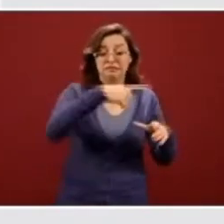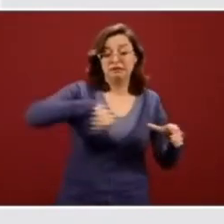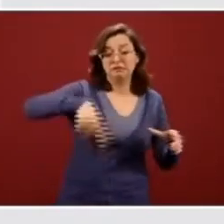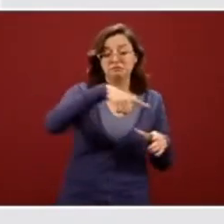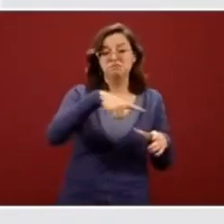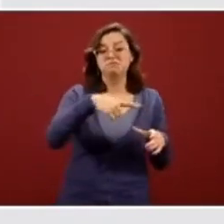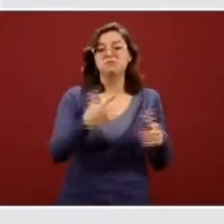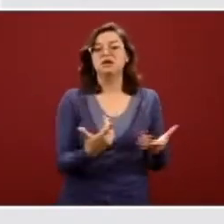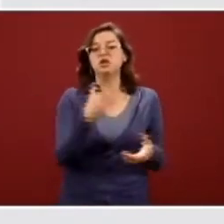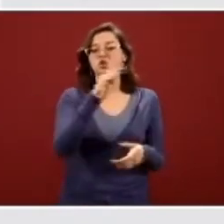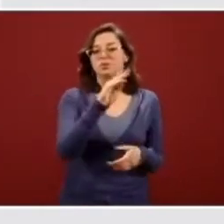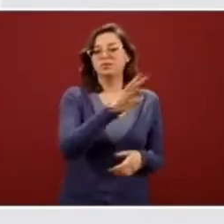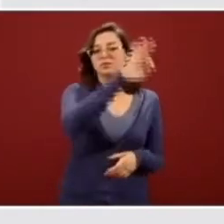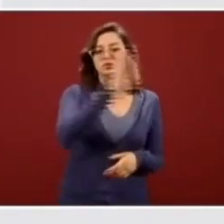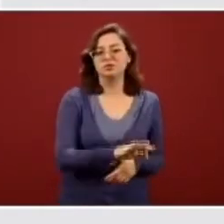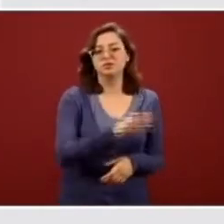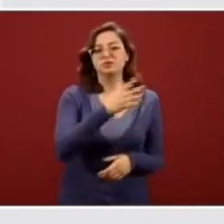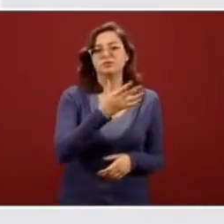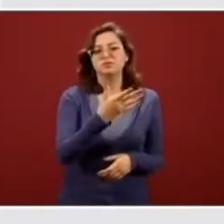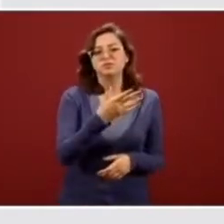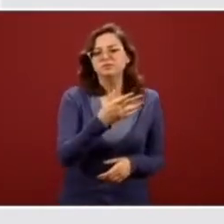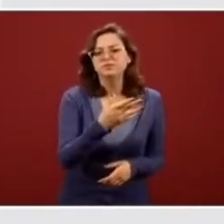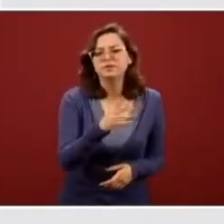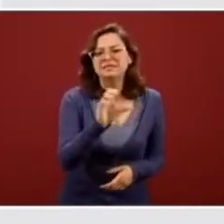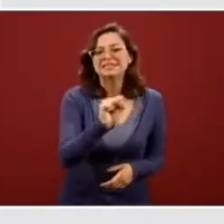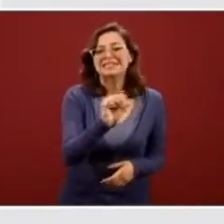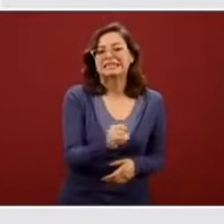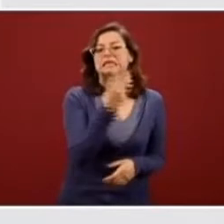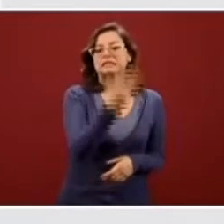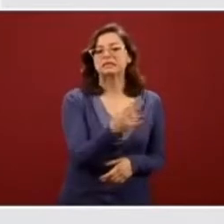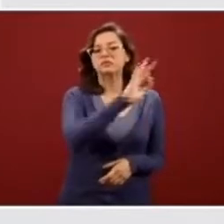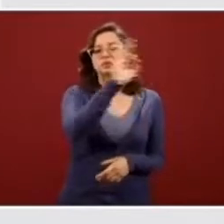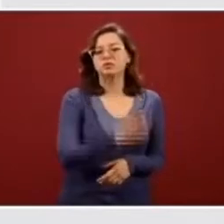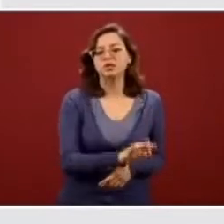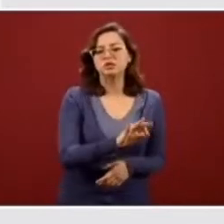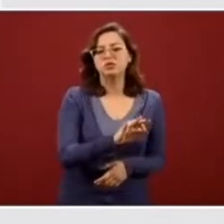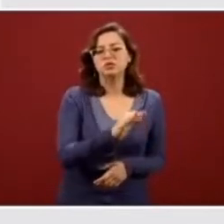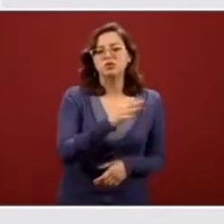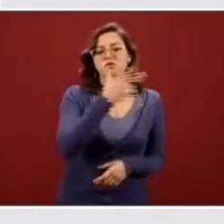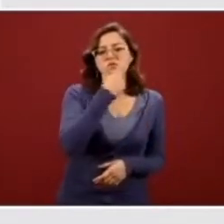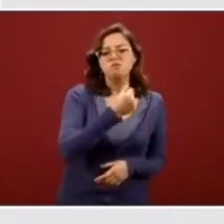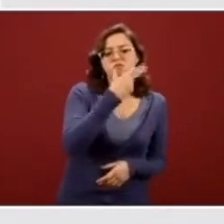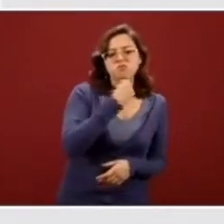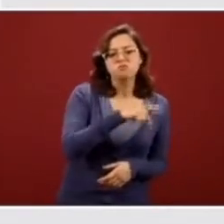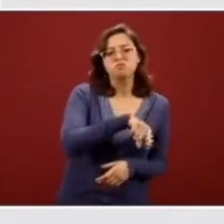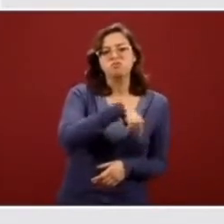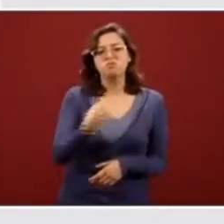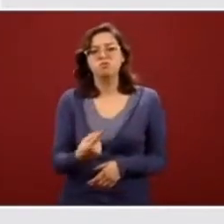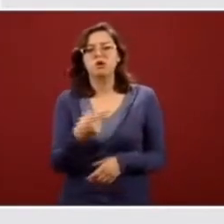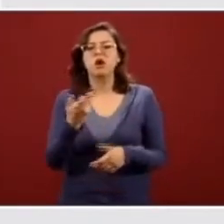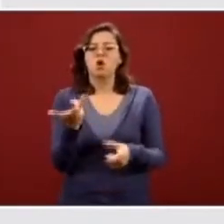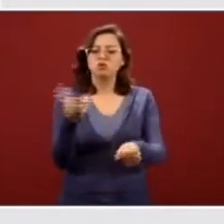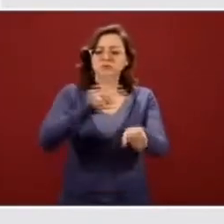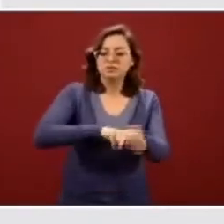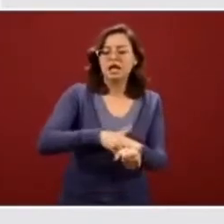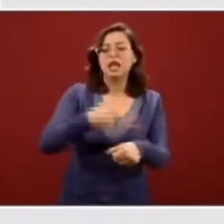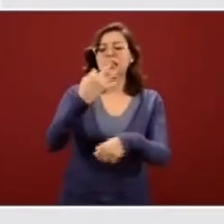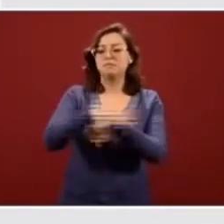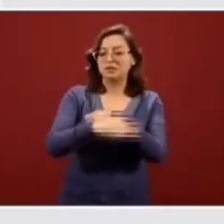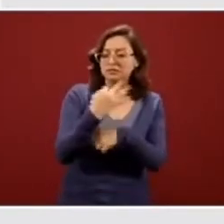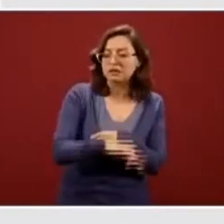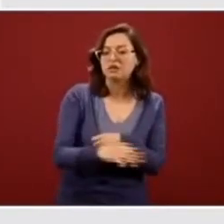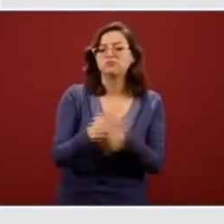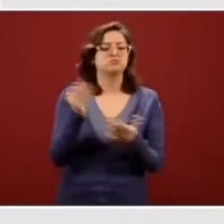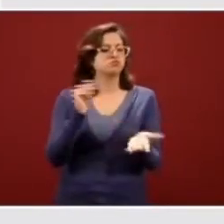sexo masculino. La proporción de cómo fueron atendidos, hospitalizados o ambulatorios todavía se sigue